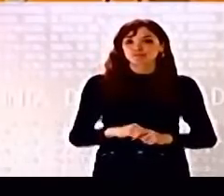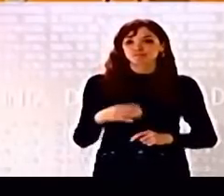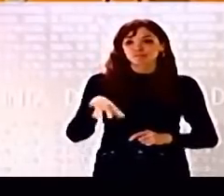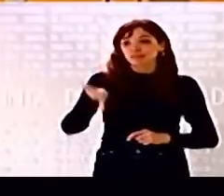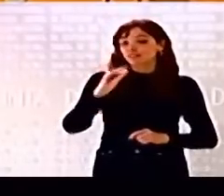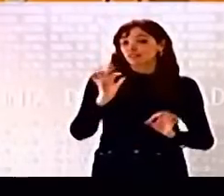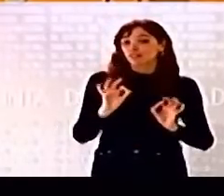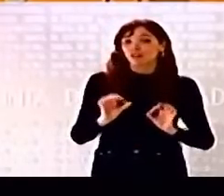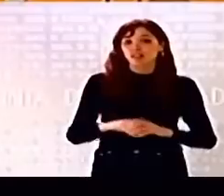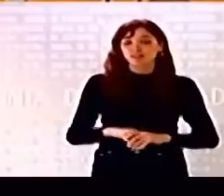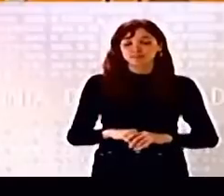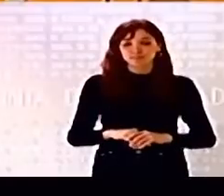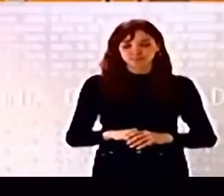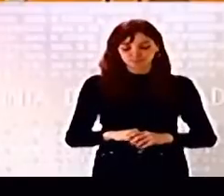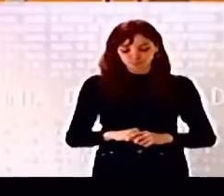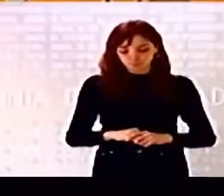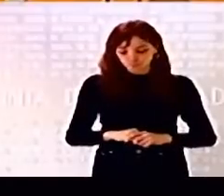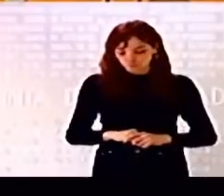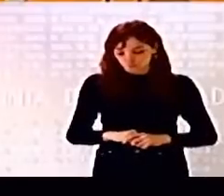nada.